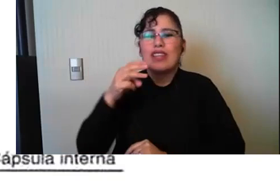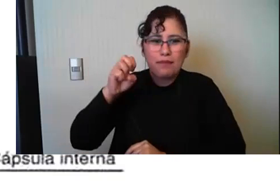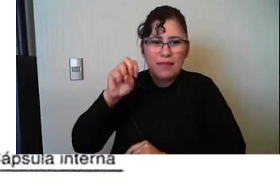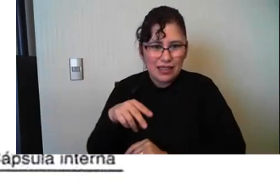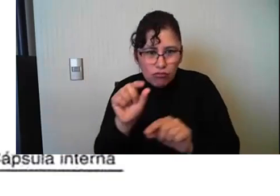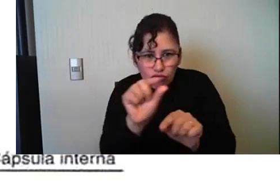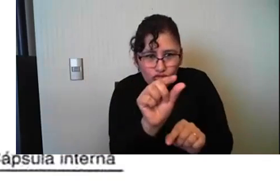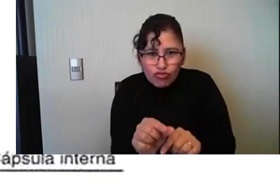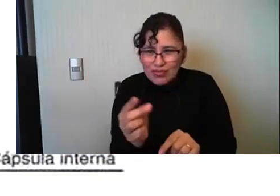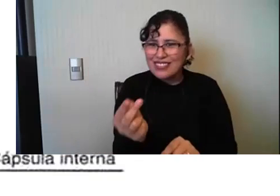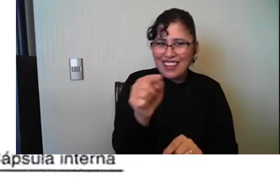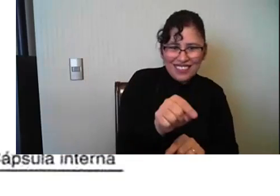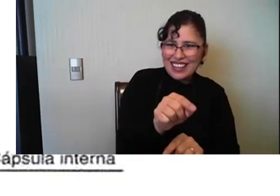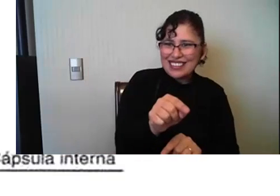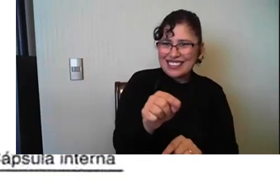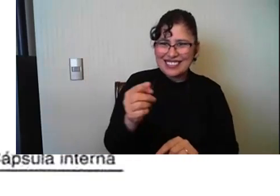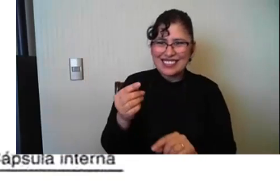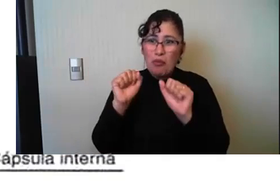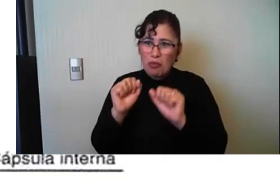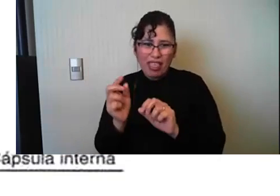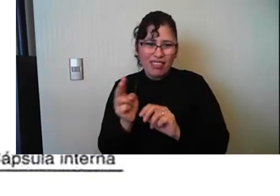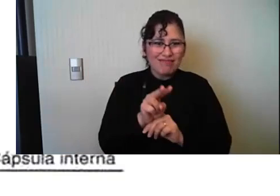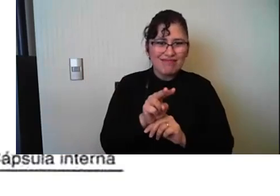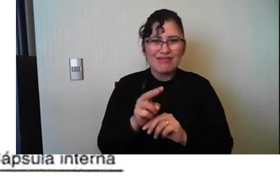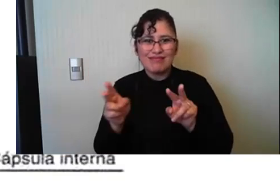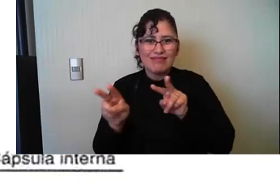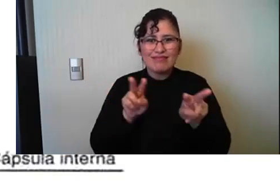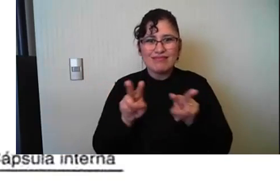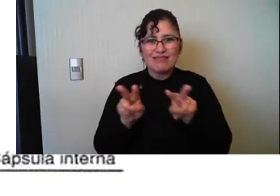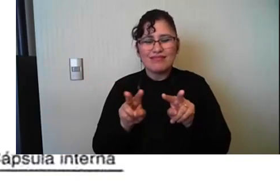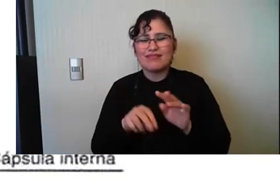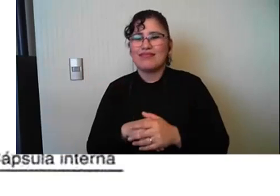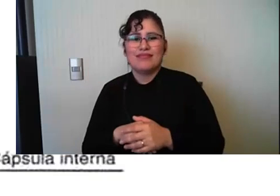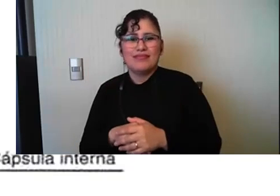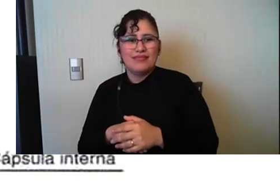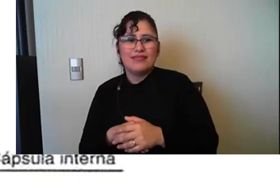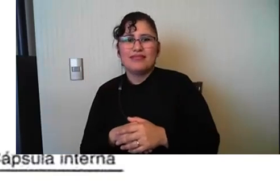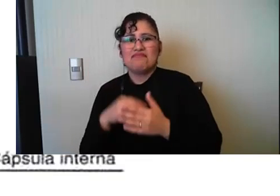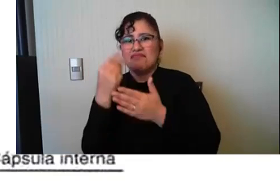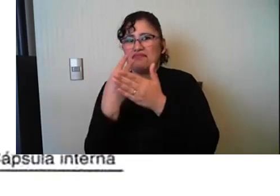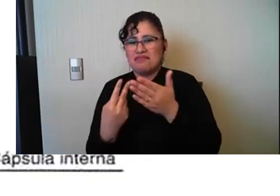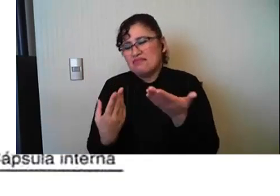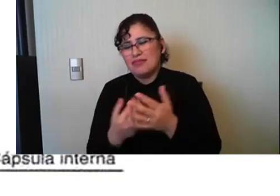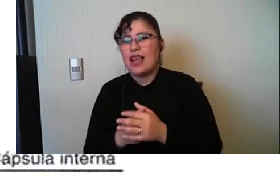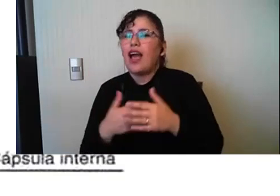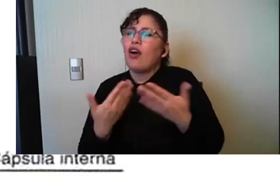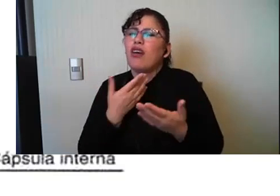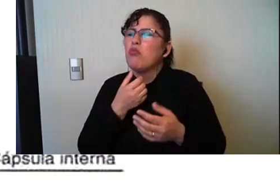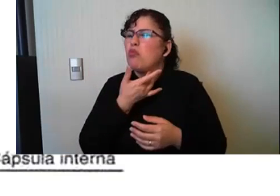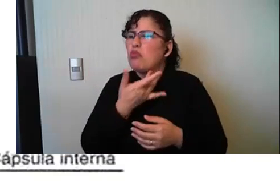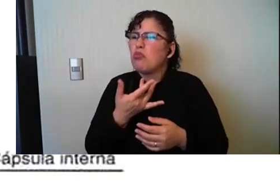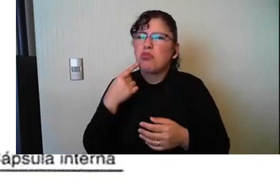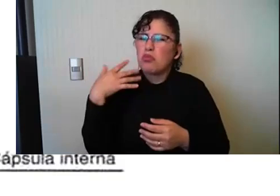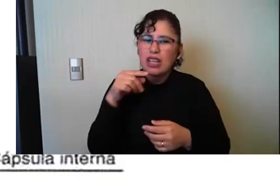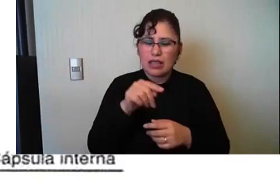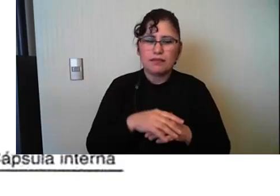aquí. Y eso que está acá es esto que está acá. Ahora, ¿qué importancia tiene esto? La cápsula